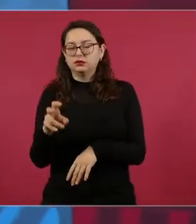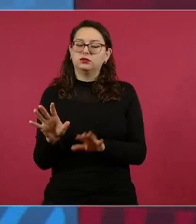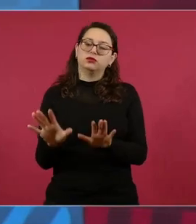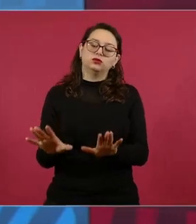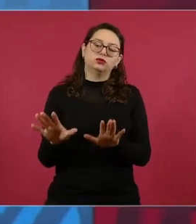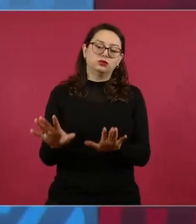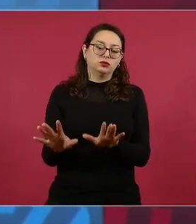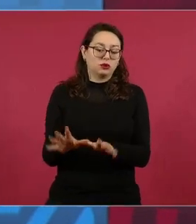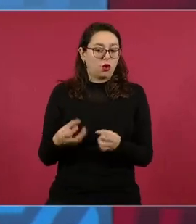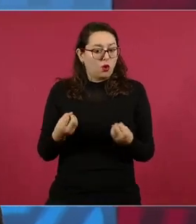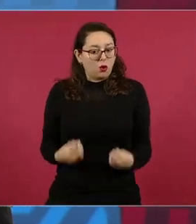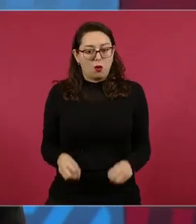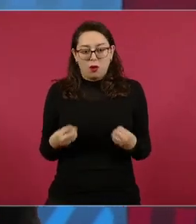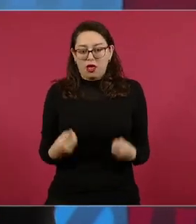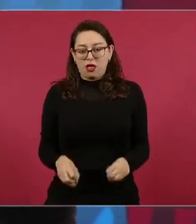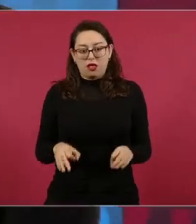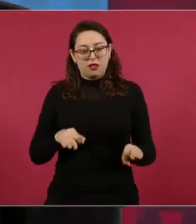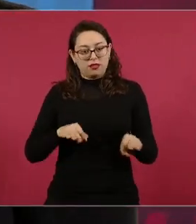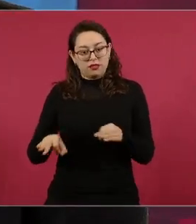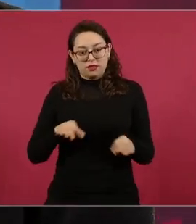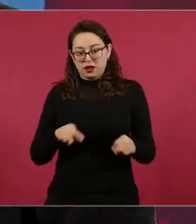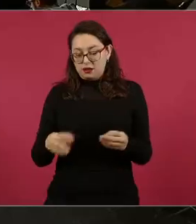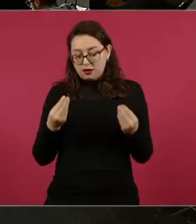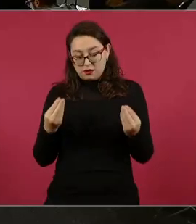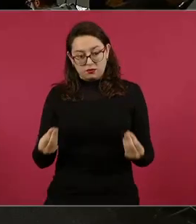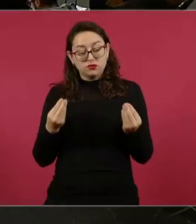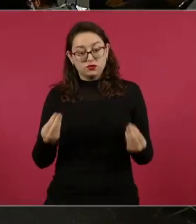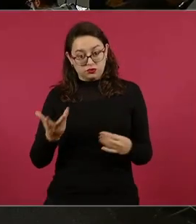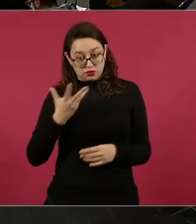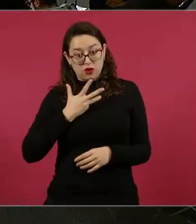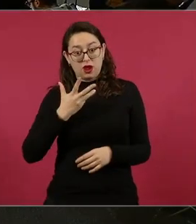bastante, porque tengo que entregar el día 2